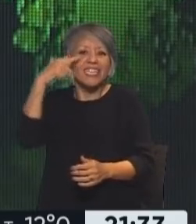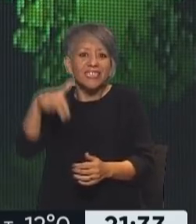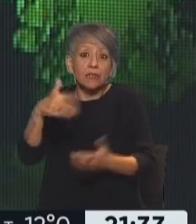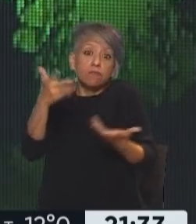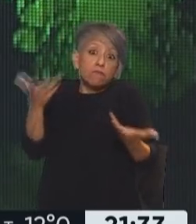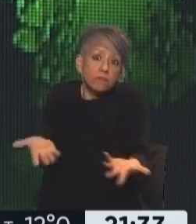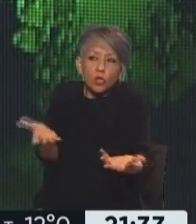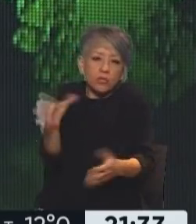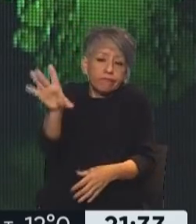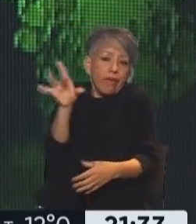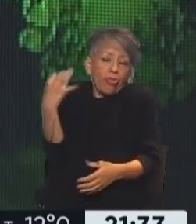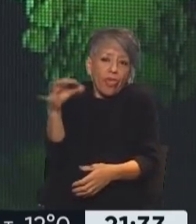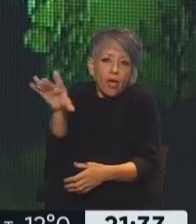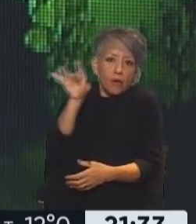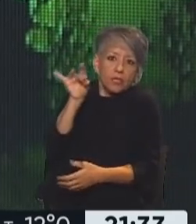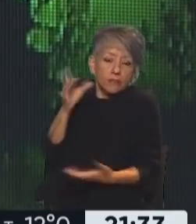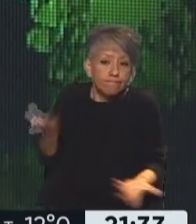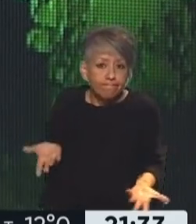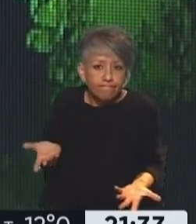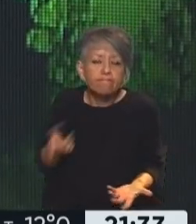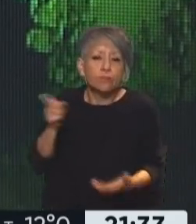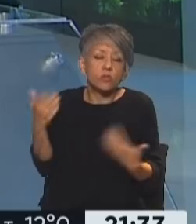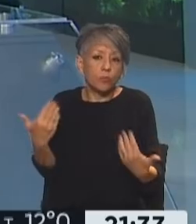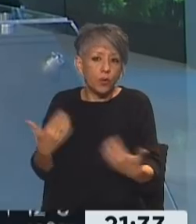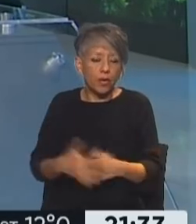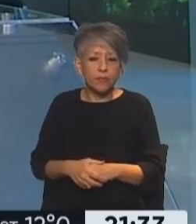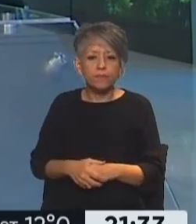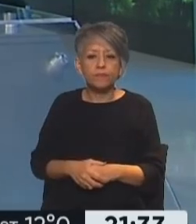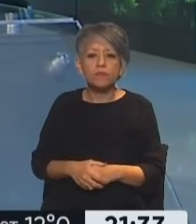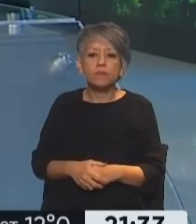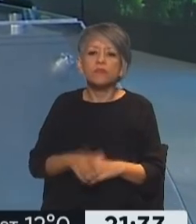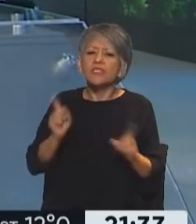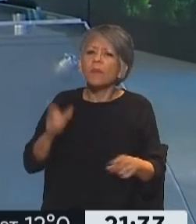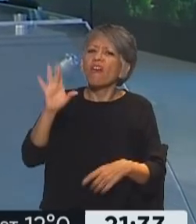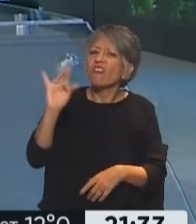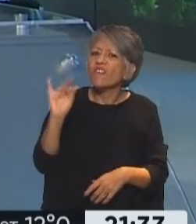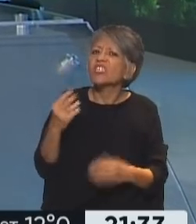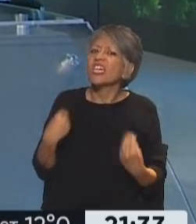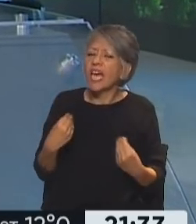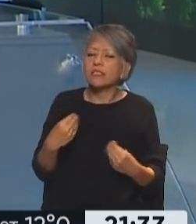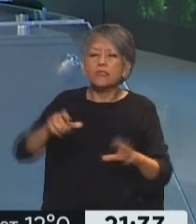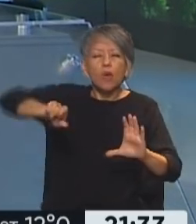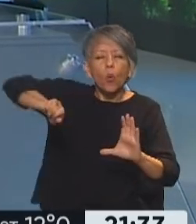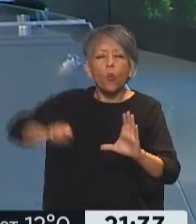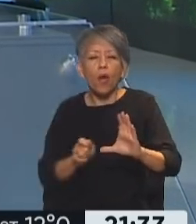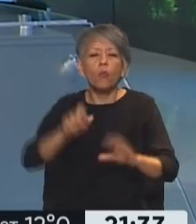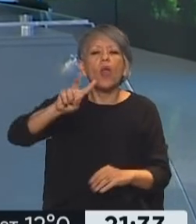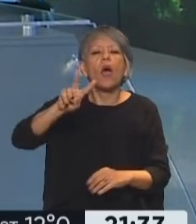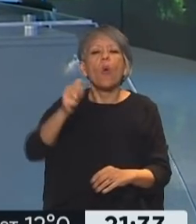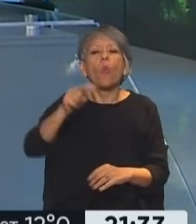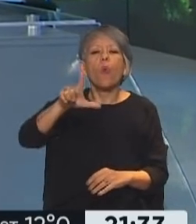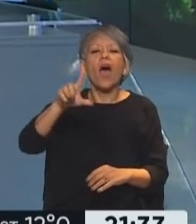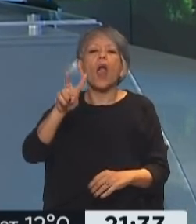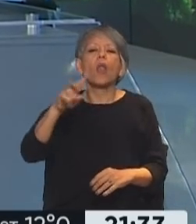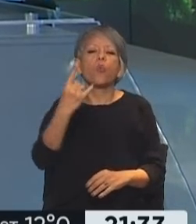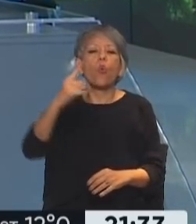había negociado con ella, pese a las licitaciones planteadas. Y lo que está muy complicado es el tema de las válvulas, que parece que no hay en